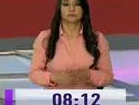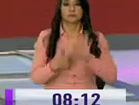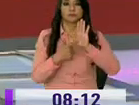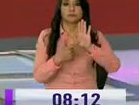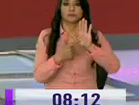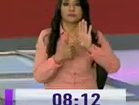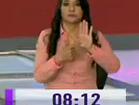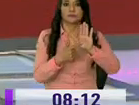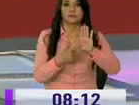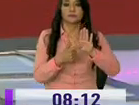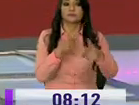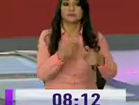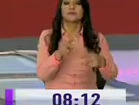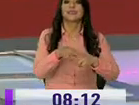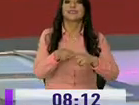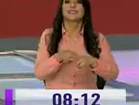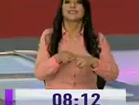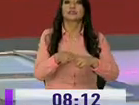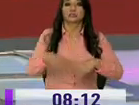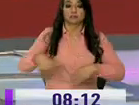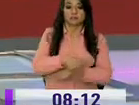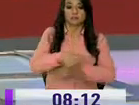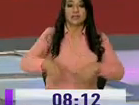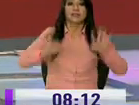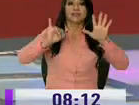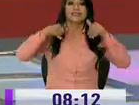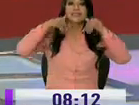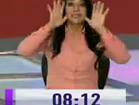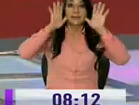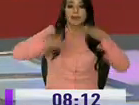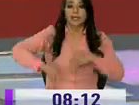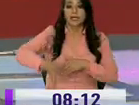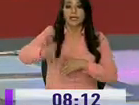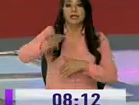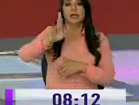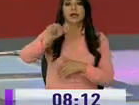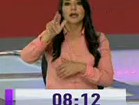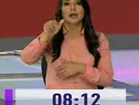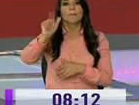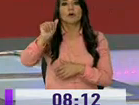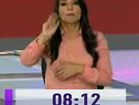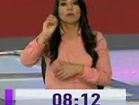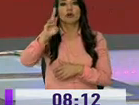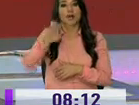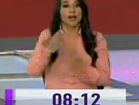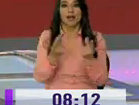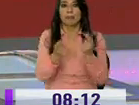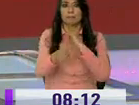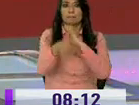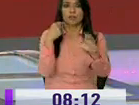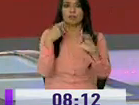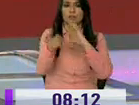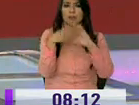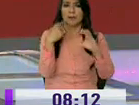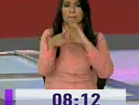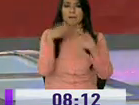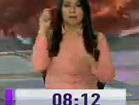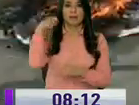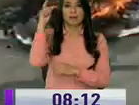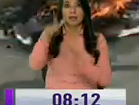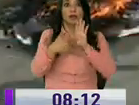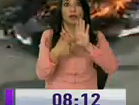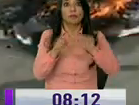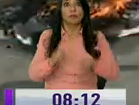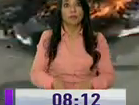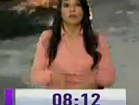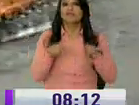que lanzaron el taxista es en la Ramón Borja y 6 de diciembre. Gracias a vecinos que nos están rápidamente enviando una cantidad de videos. Esto, póngalo en